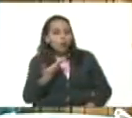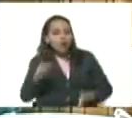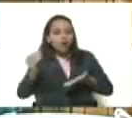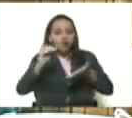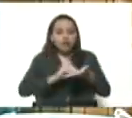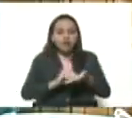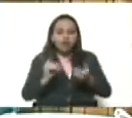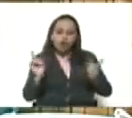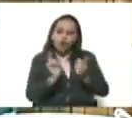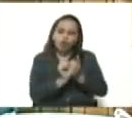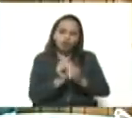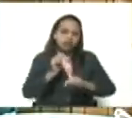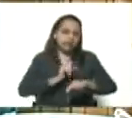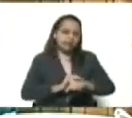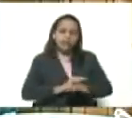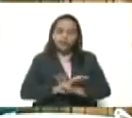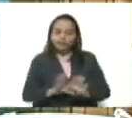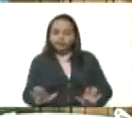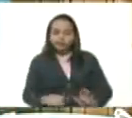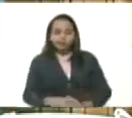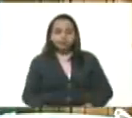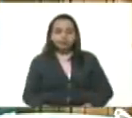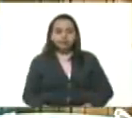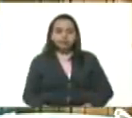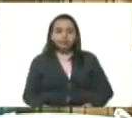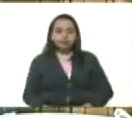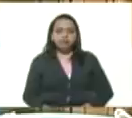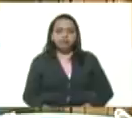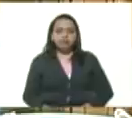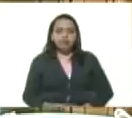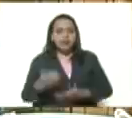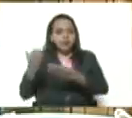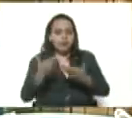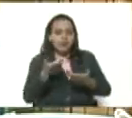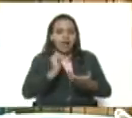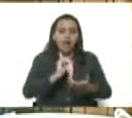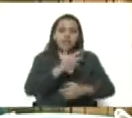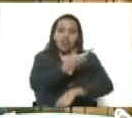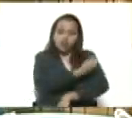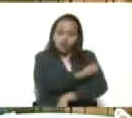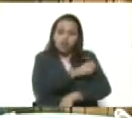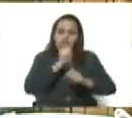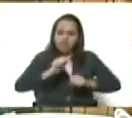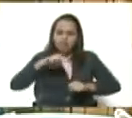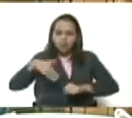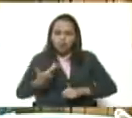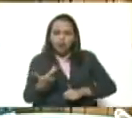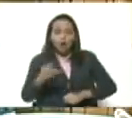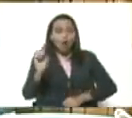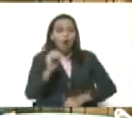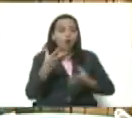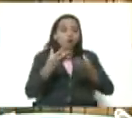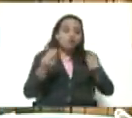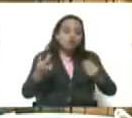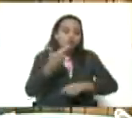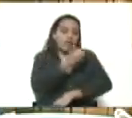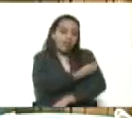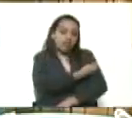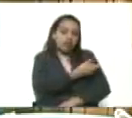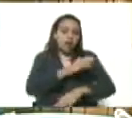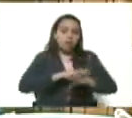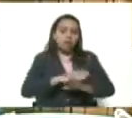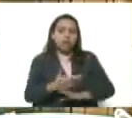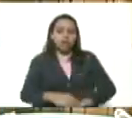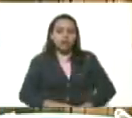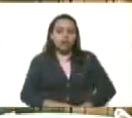en corto plazo. Vendrá cuando ya tengamos la vacuna o las vacunas, porque en simultáneo